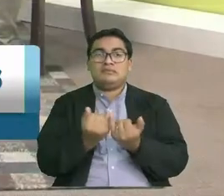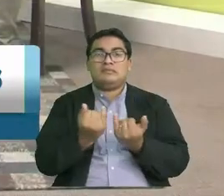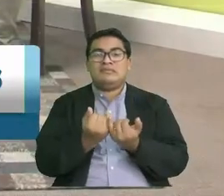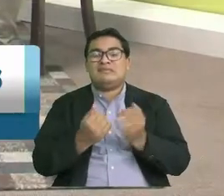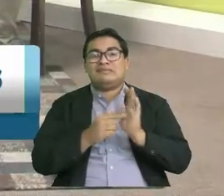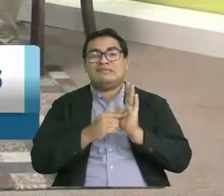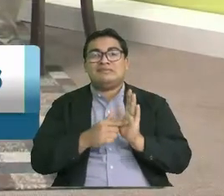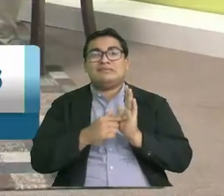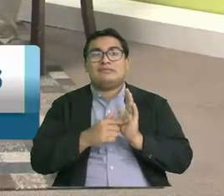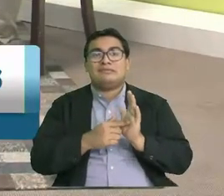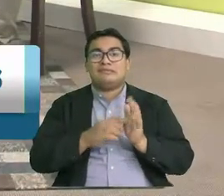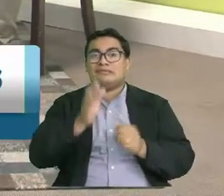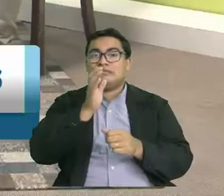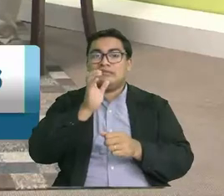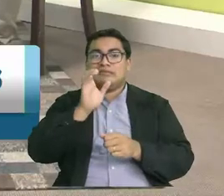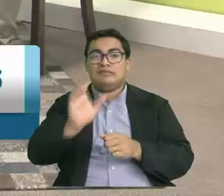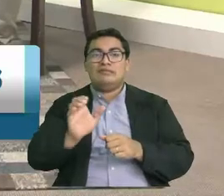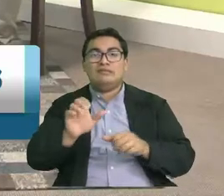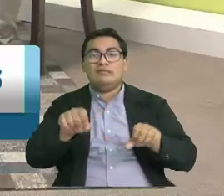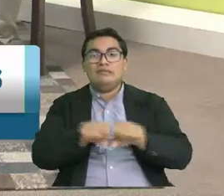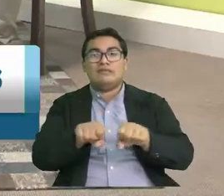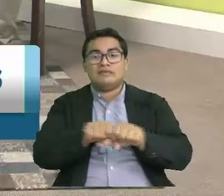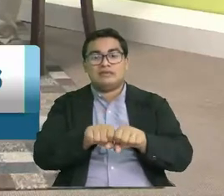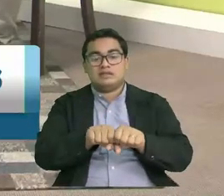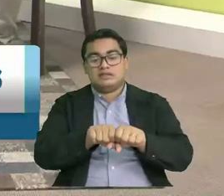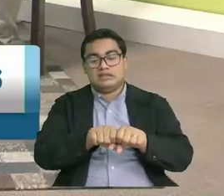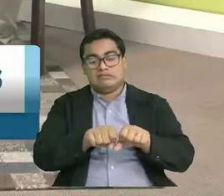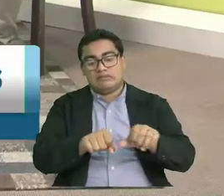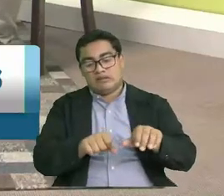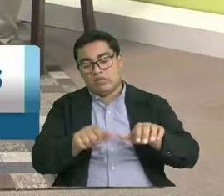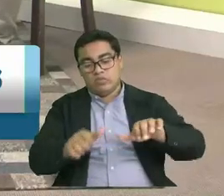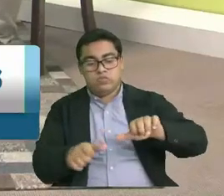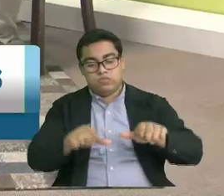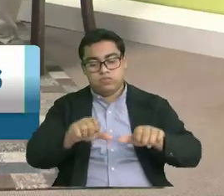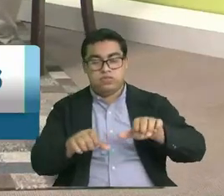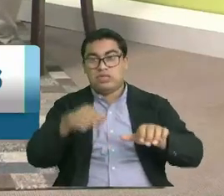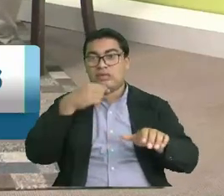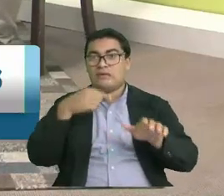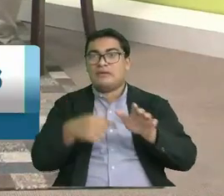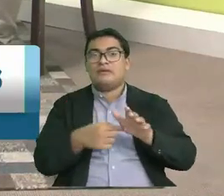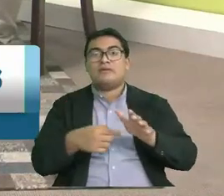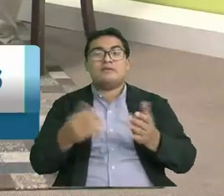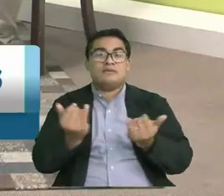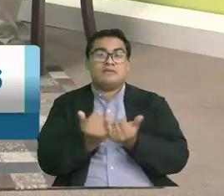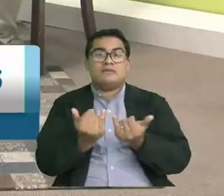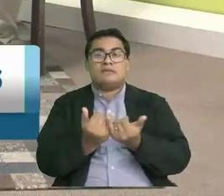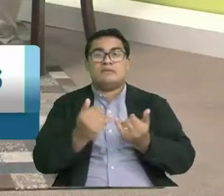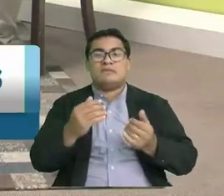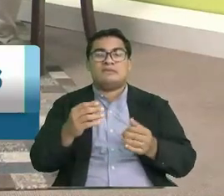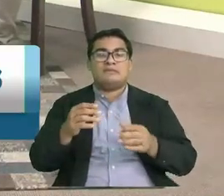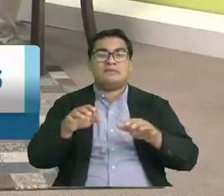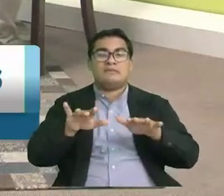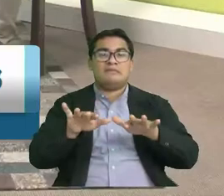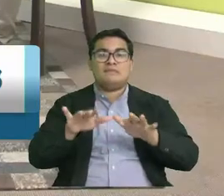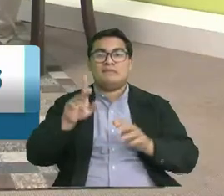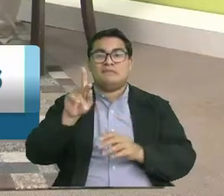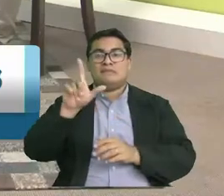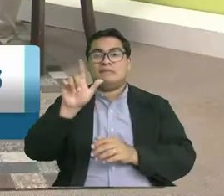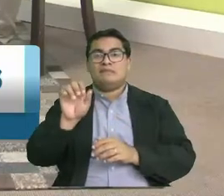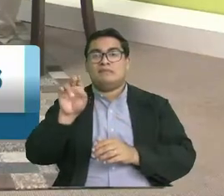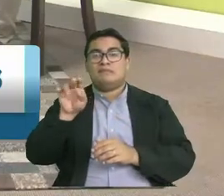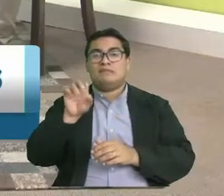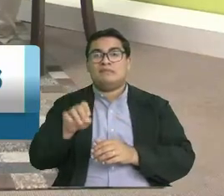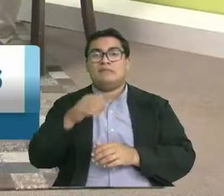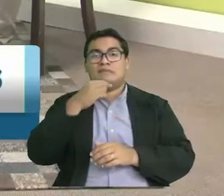que el niño gaste los zapatos más de un lado y otro tiene que ver con esto del pie plano. Así es. Como mirábamos en la imagen del inicio,